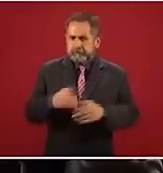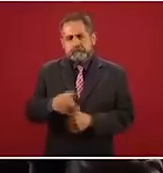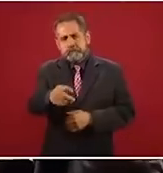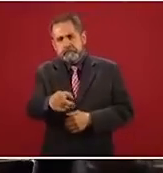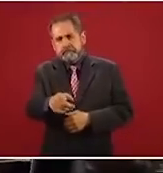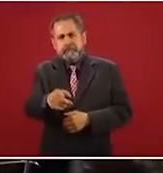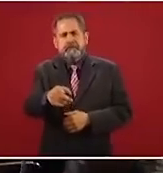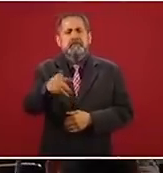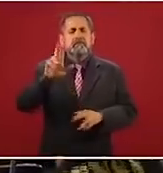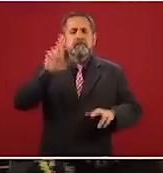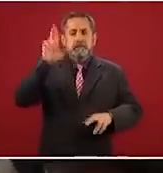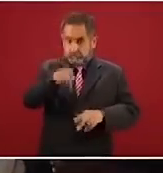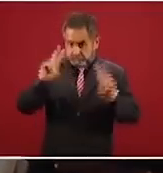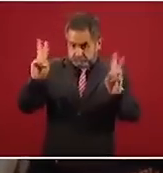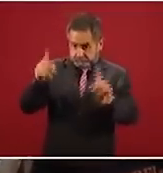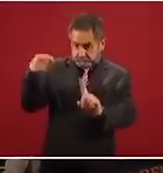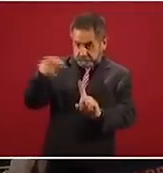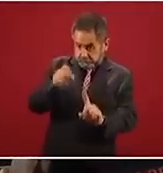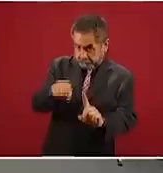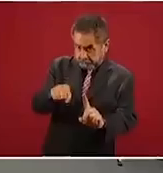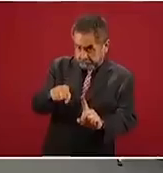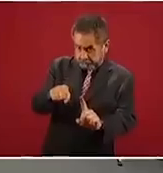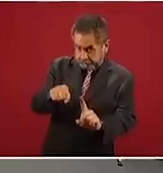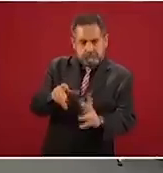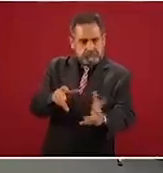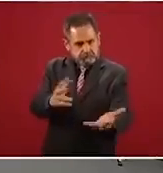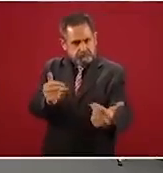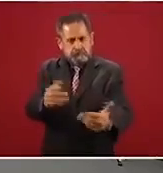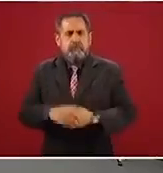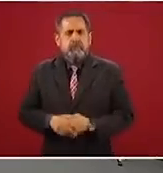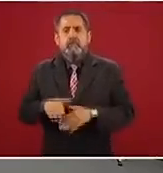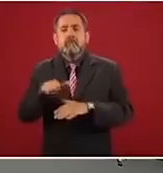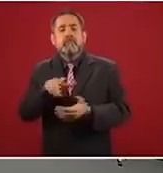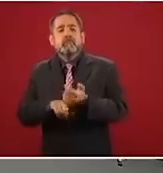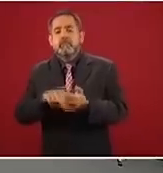tú estás levantando. ¿Es sobre el tema? Sí.